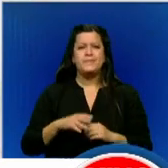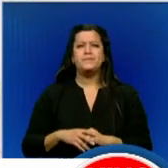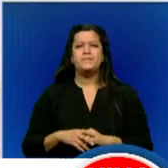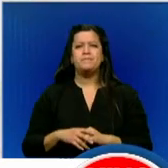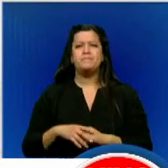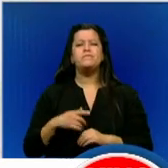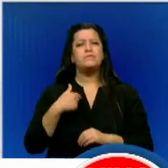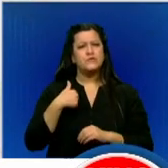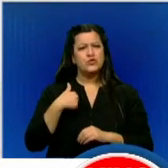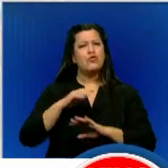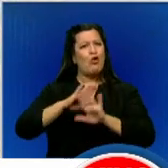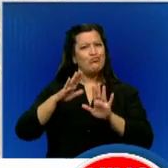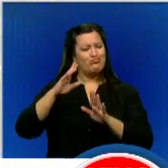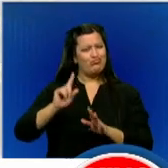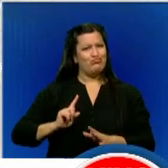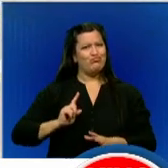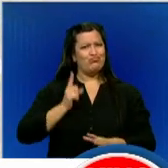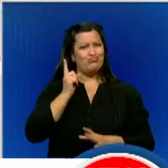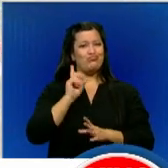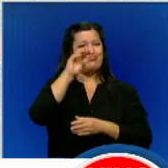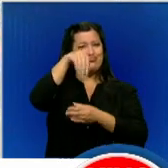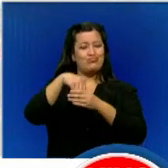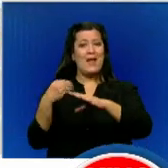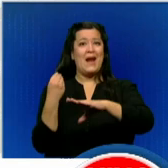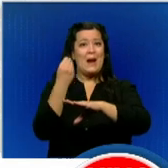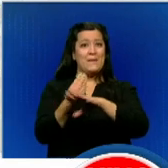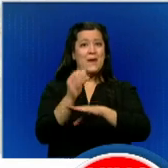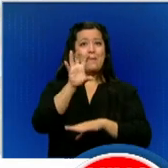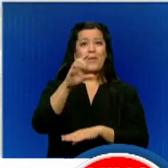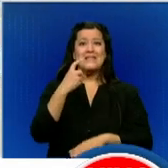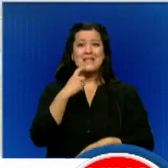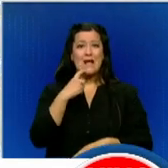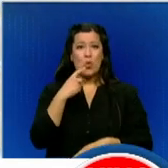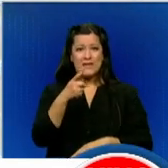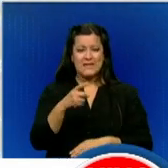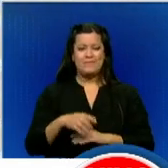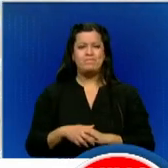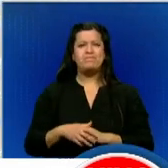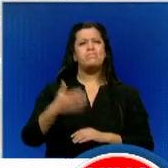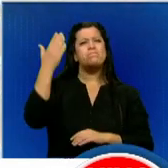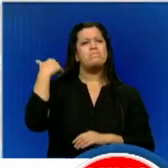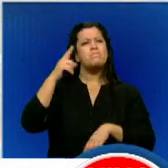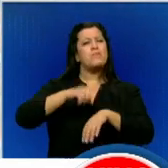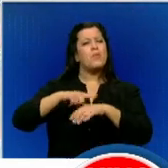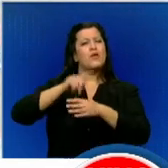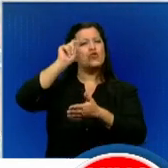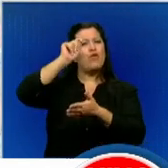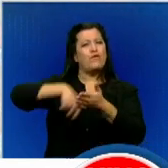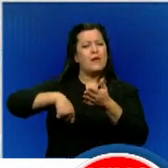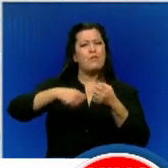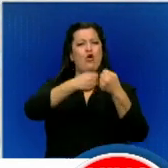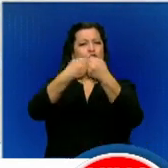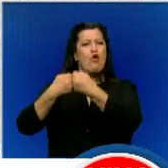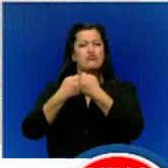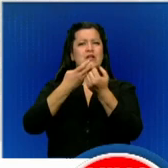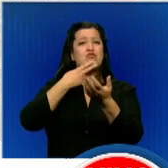tuve el honor de representar la provincia de san luís cuando se firmó el consenso